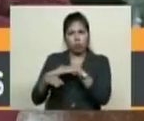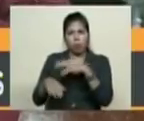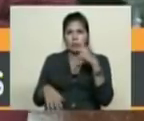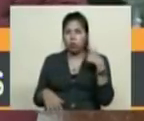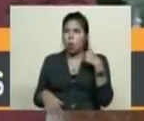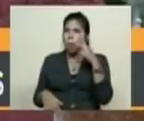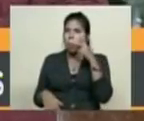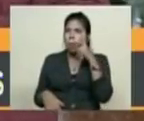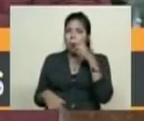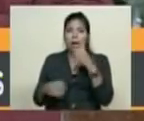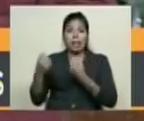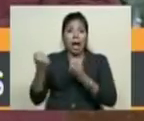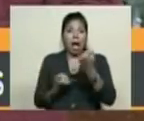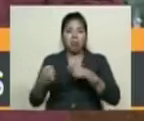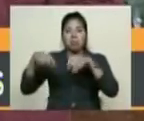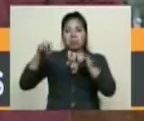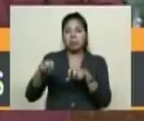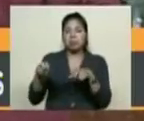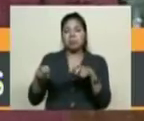yo venía escuchando con Cilia en el carro,